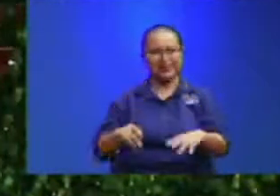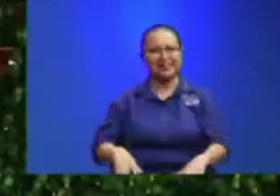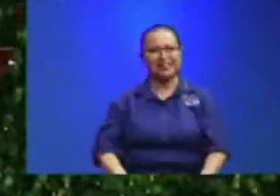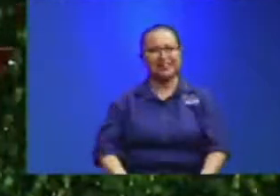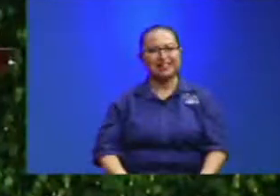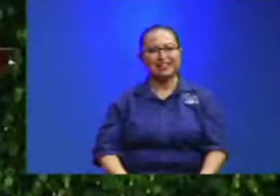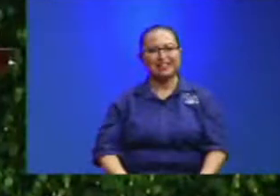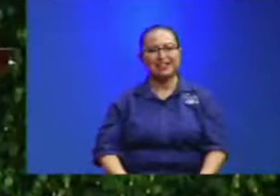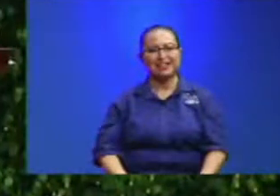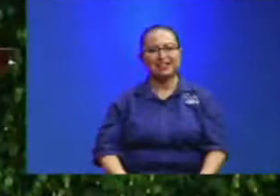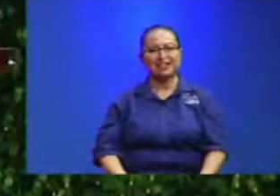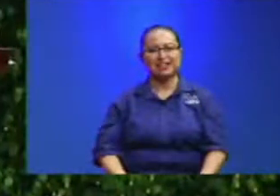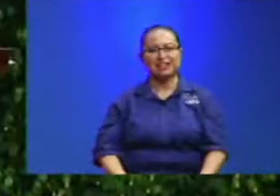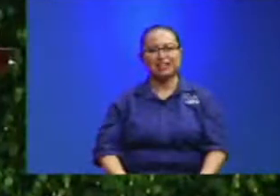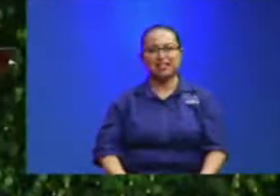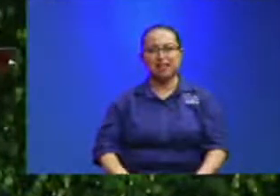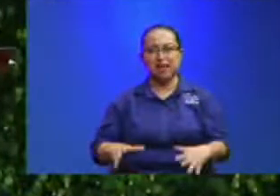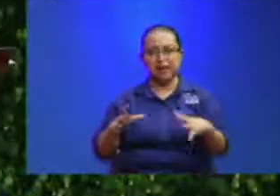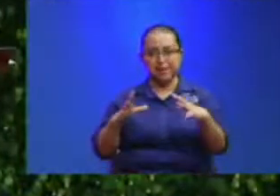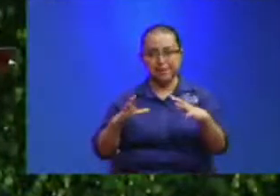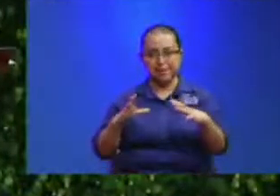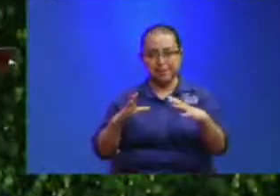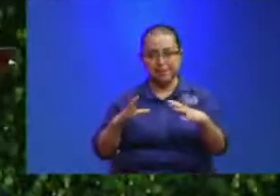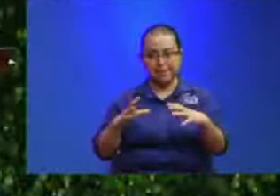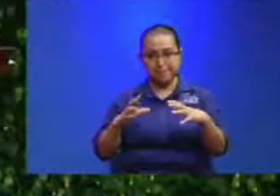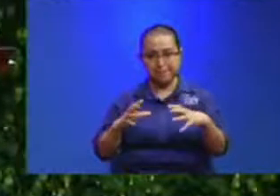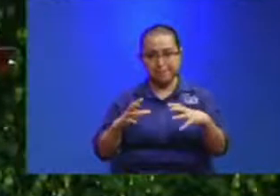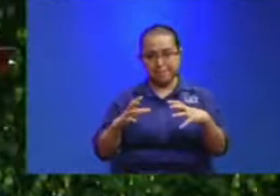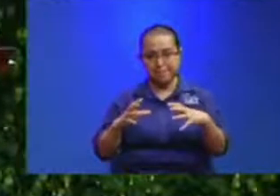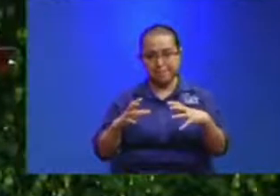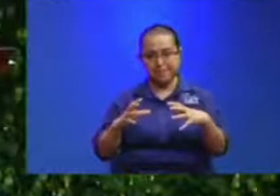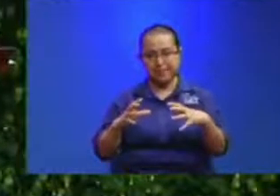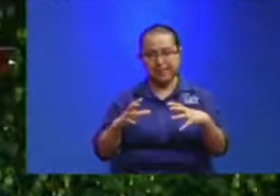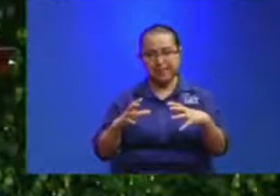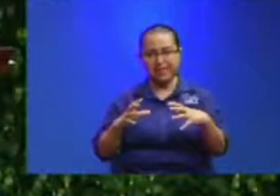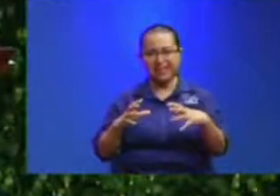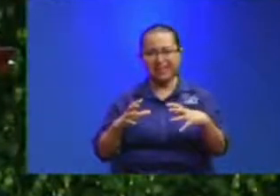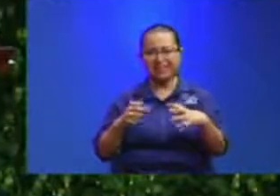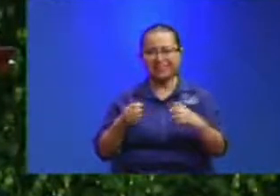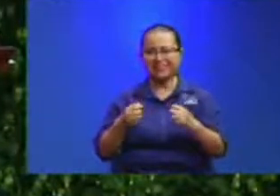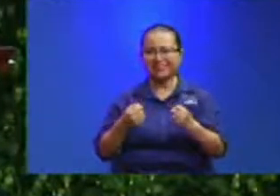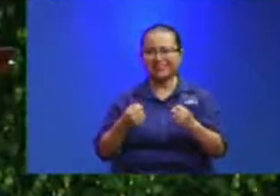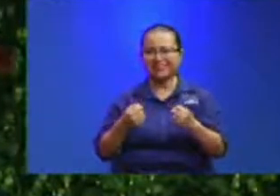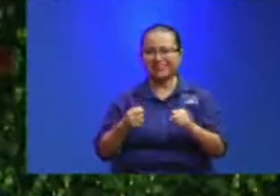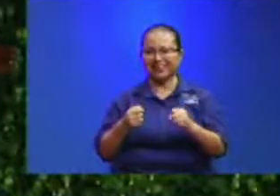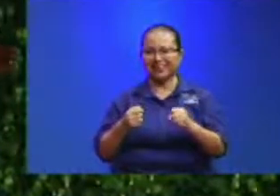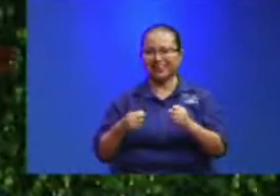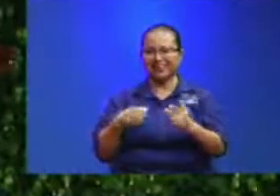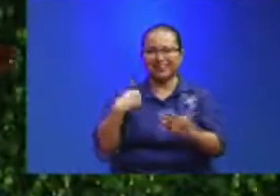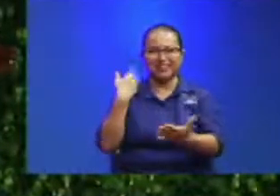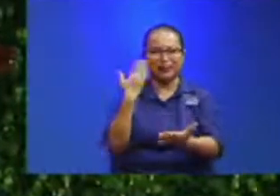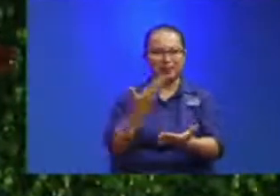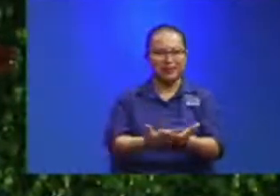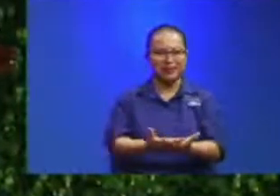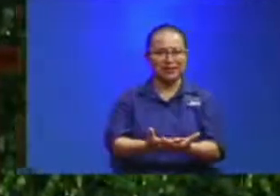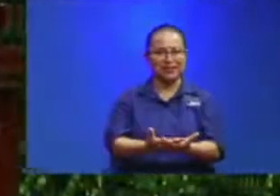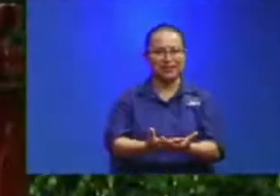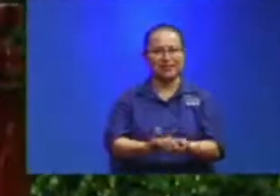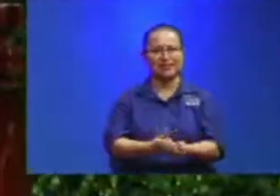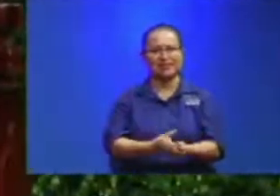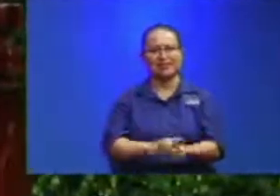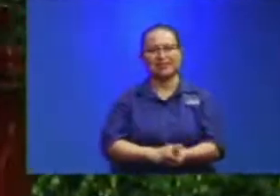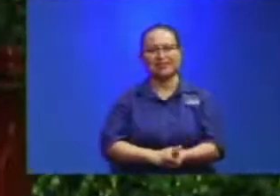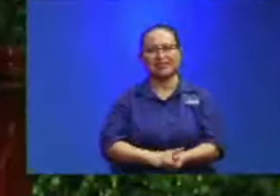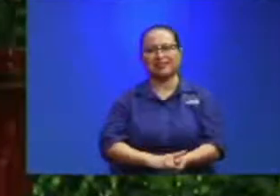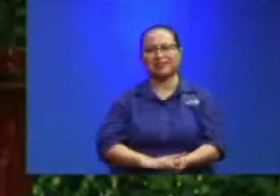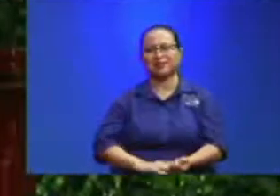esto podría ser piedra tropiezo no no eso no especifica la gente no